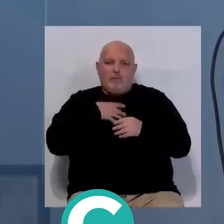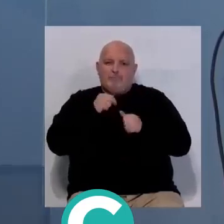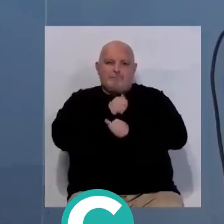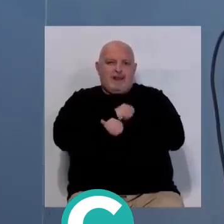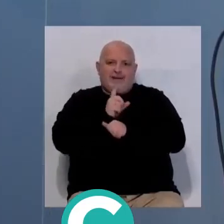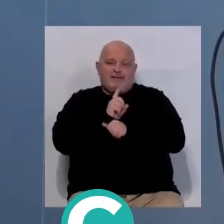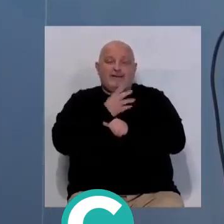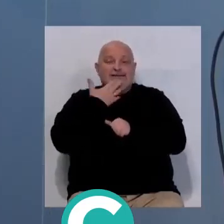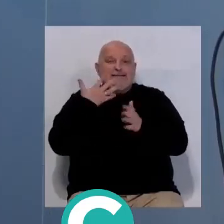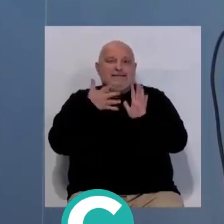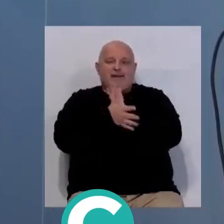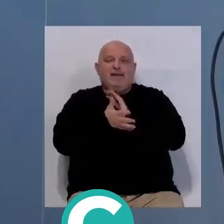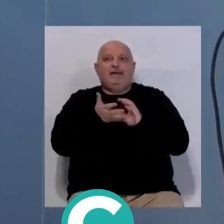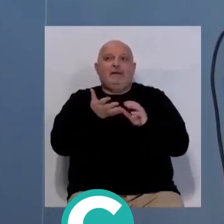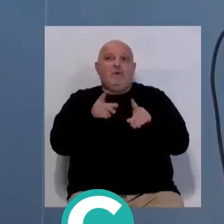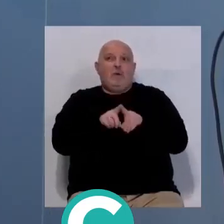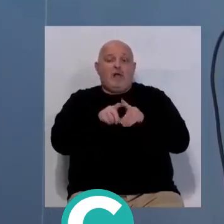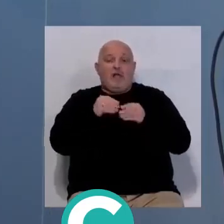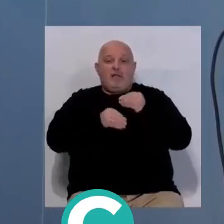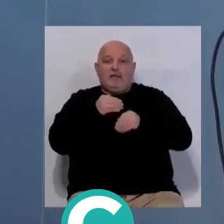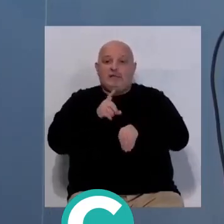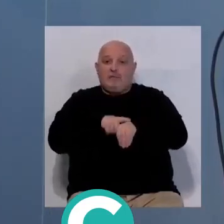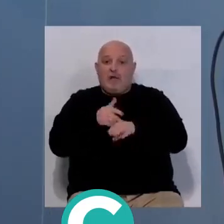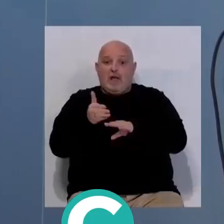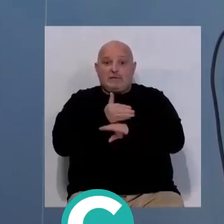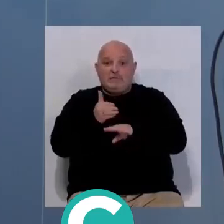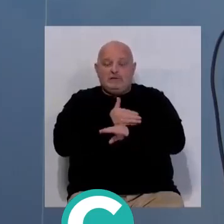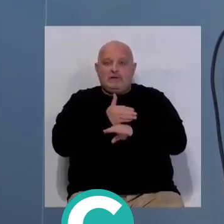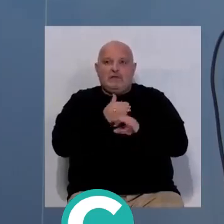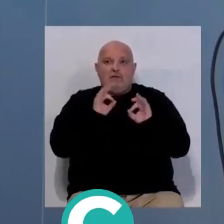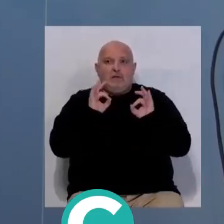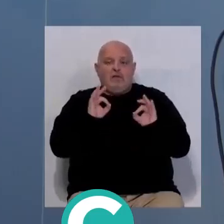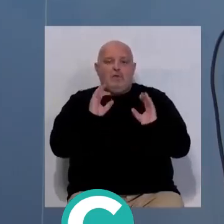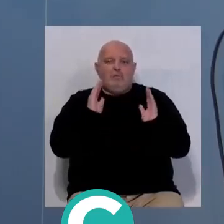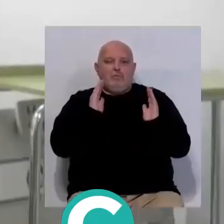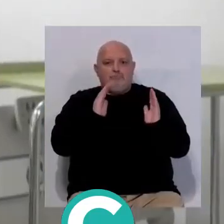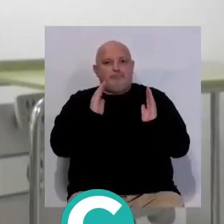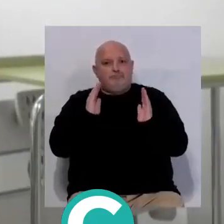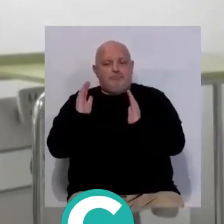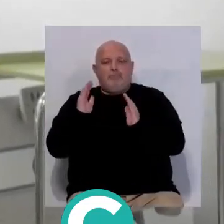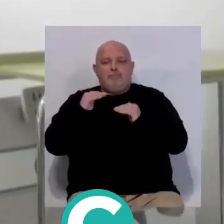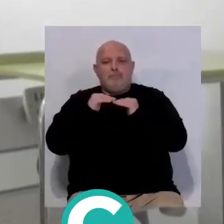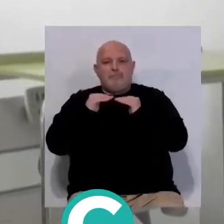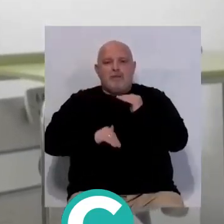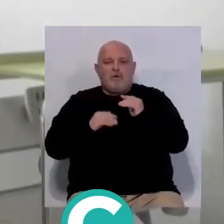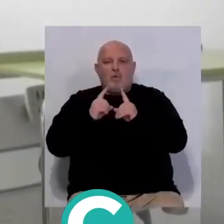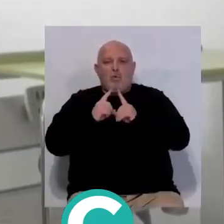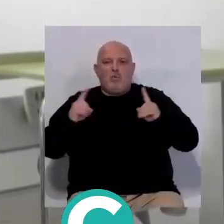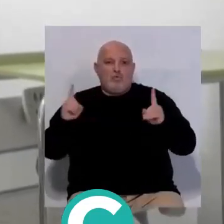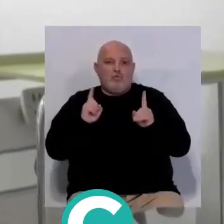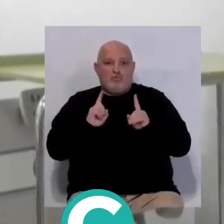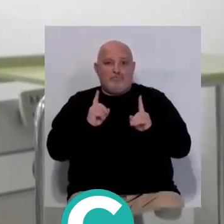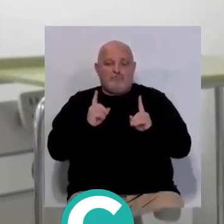significa esto? Significa que hacer a tiempo las cosas y en el menor plazo de tiempo